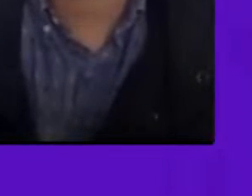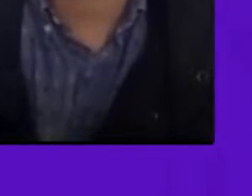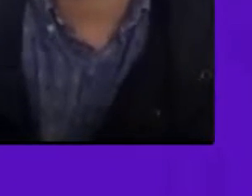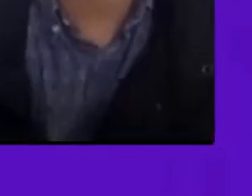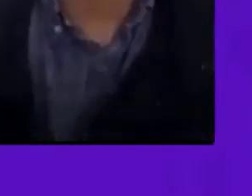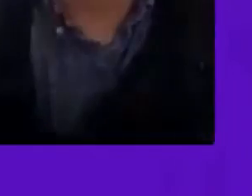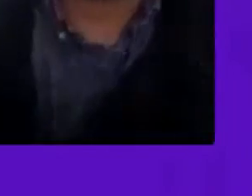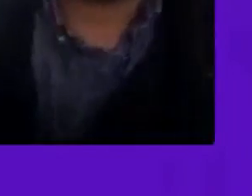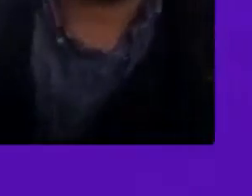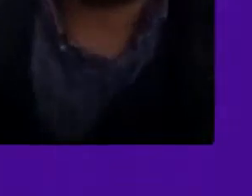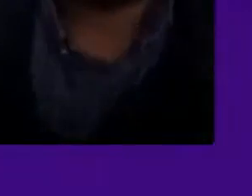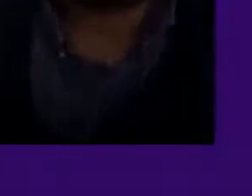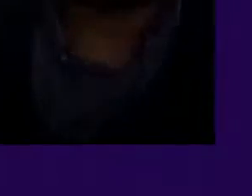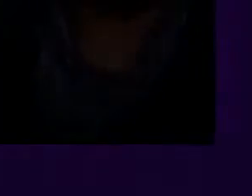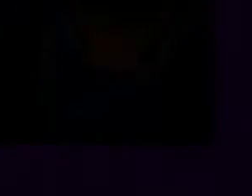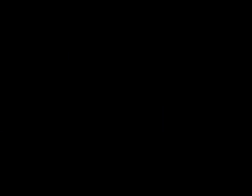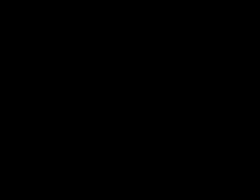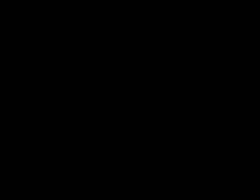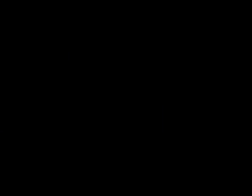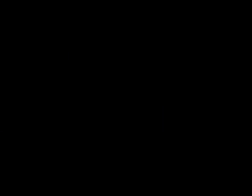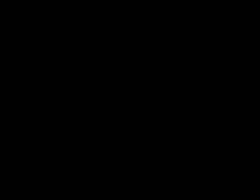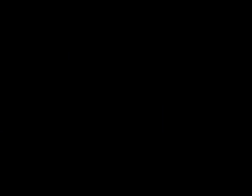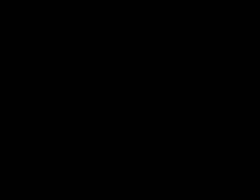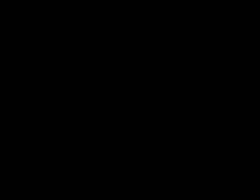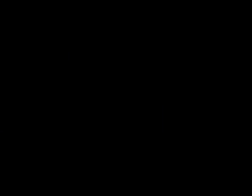su sector cultural.